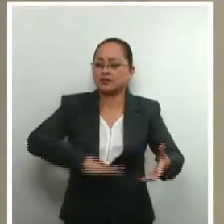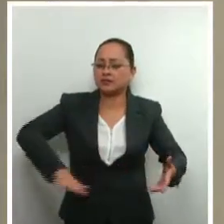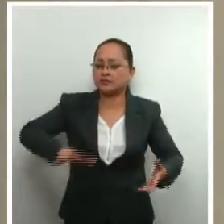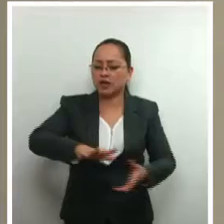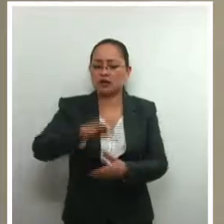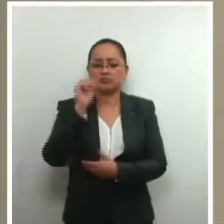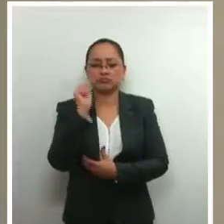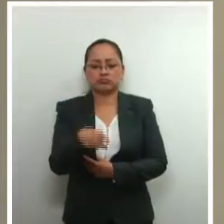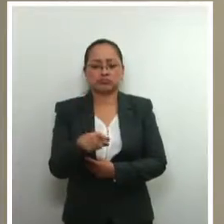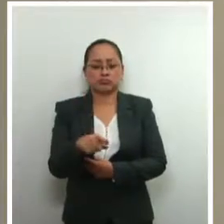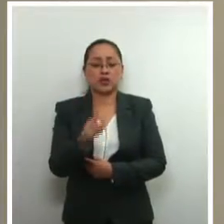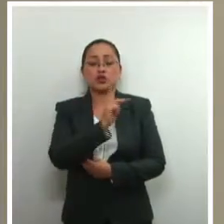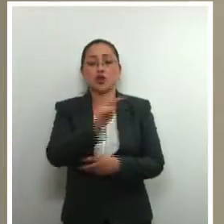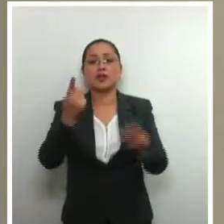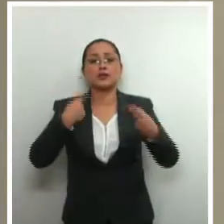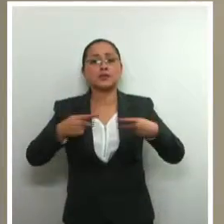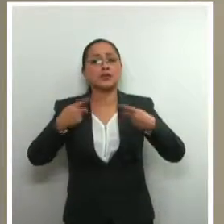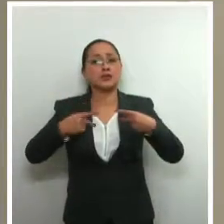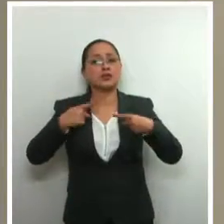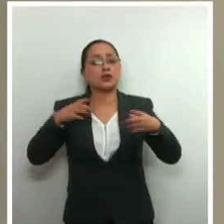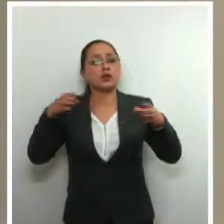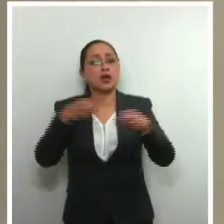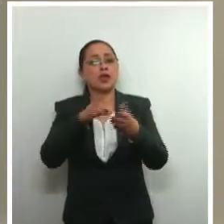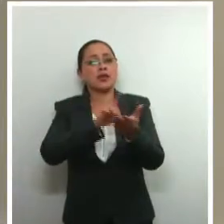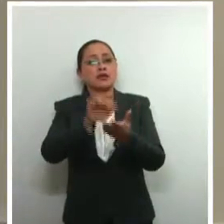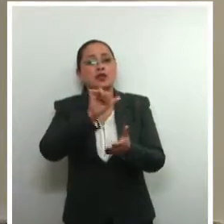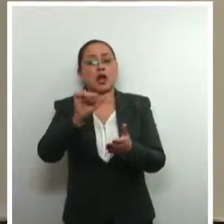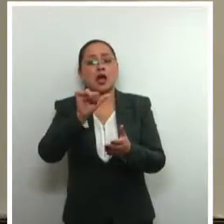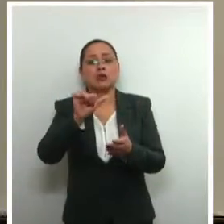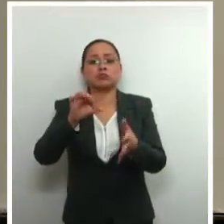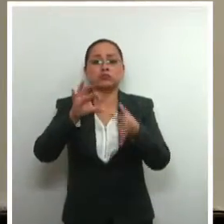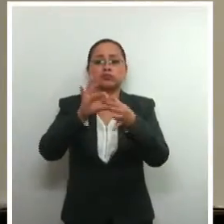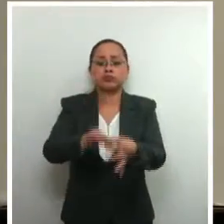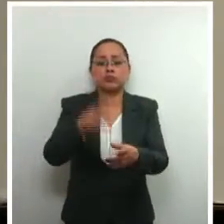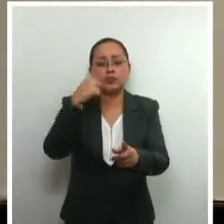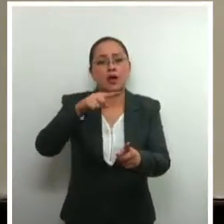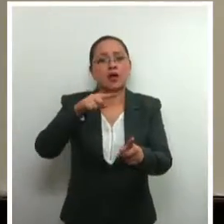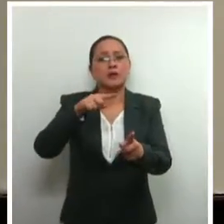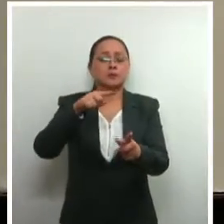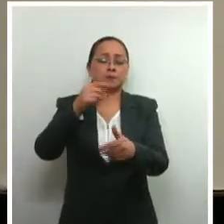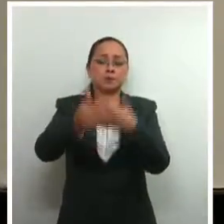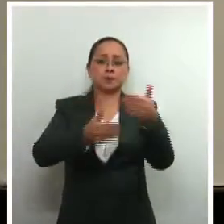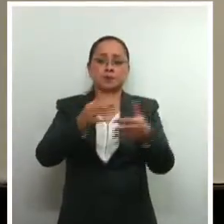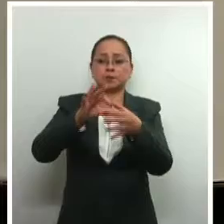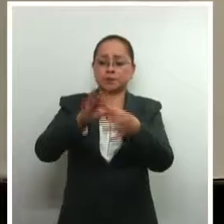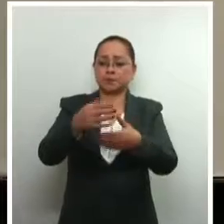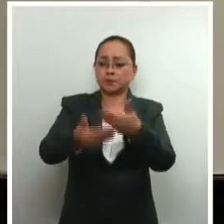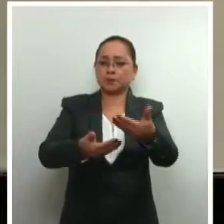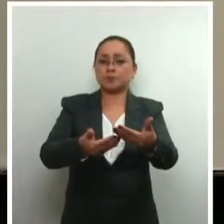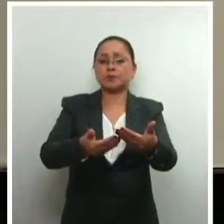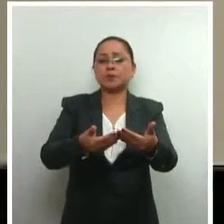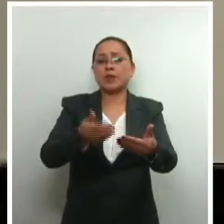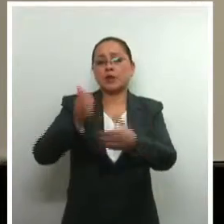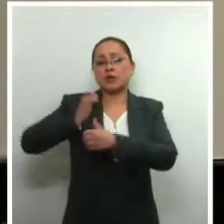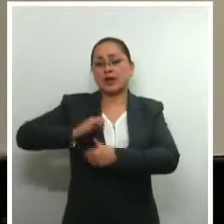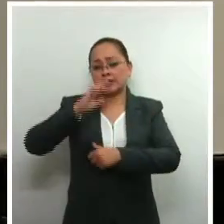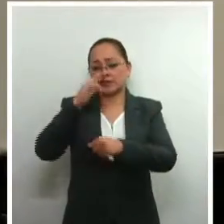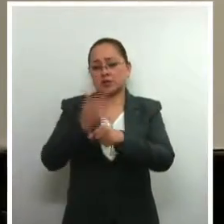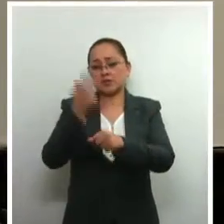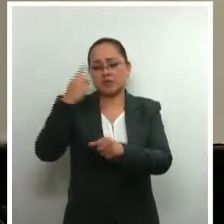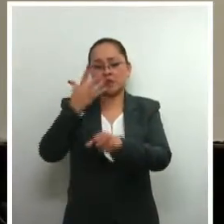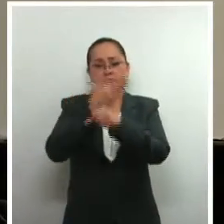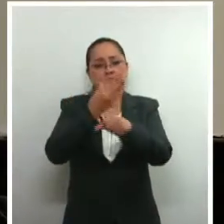se manifiesta que toda persona tiene derecho al uso pacífico de la vía pública. Las autoridades adoptarán las